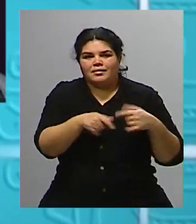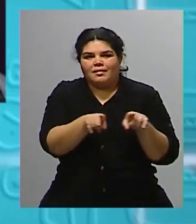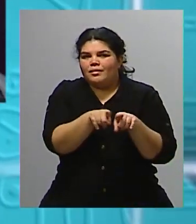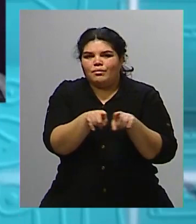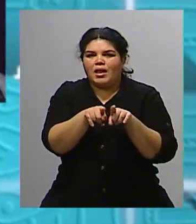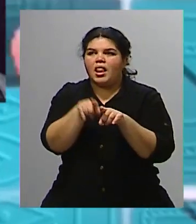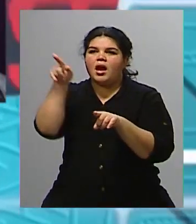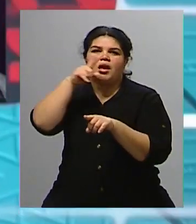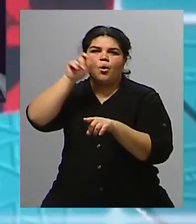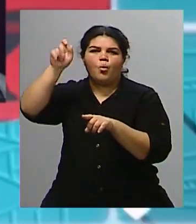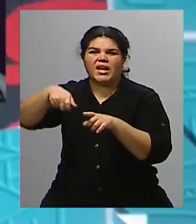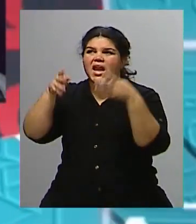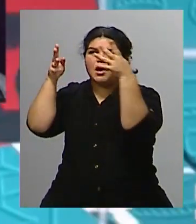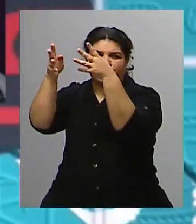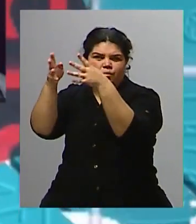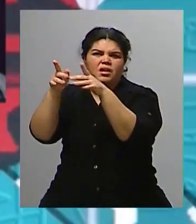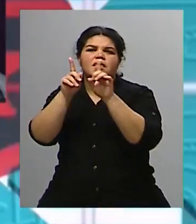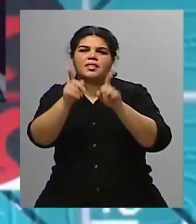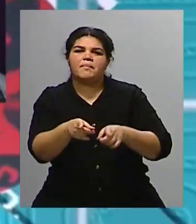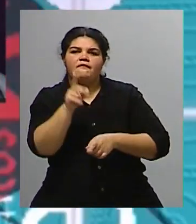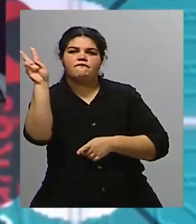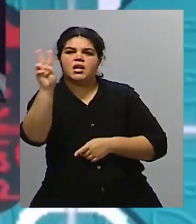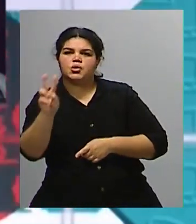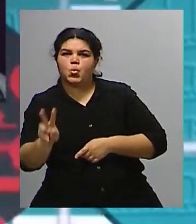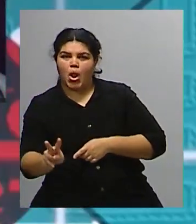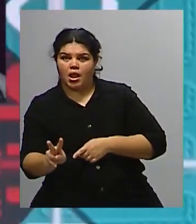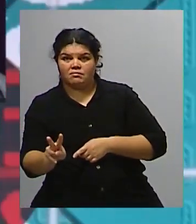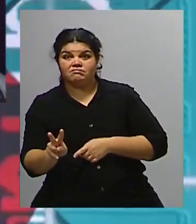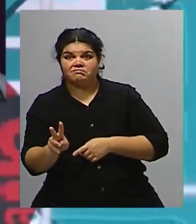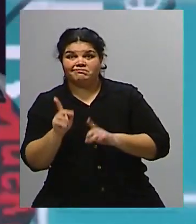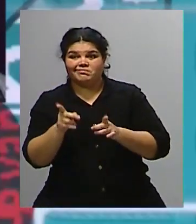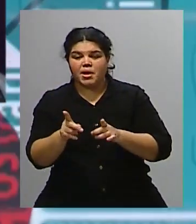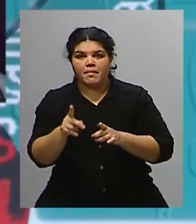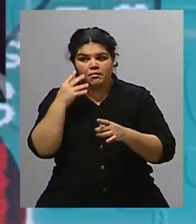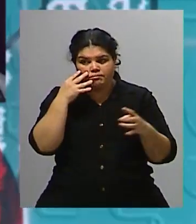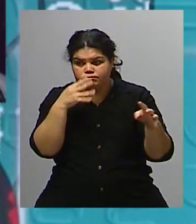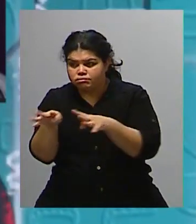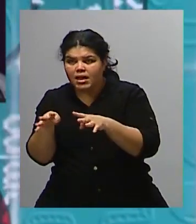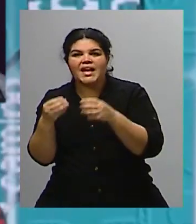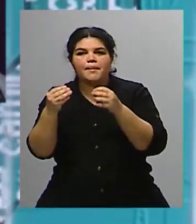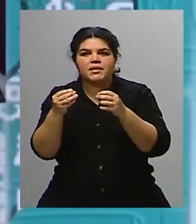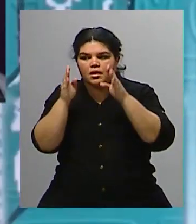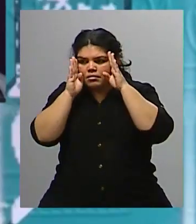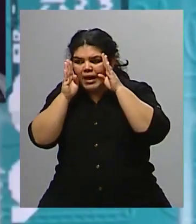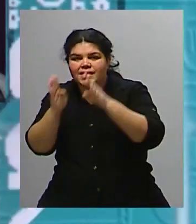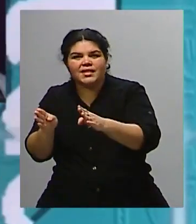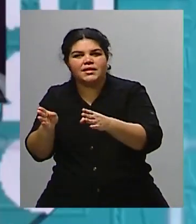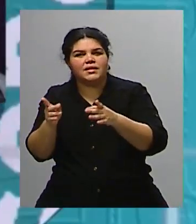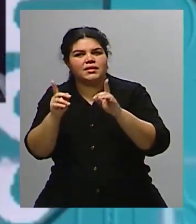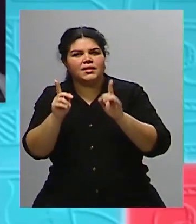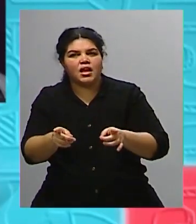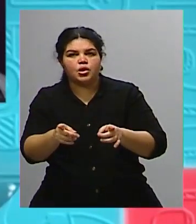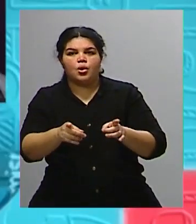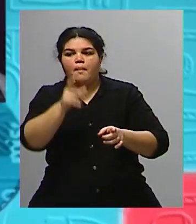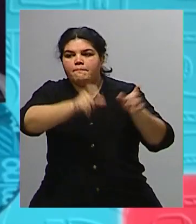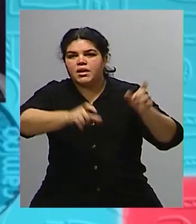o incluso en Venezuela, la atención que se le presta a las migraciones son mucho más grandes, en definitiva porque